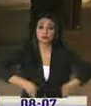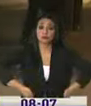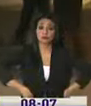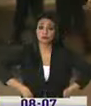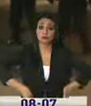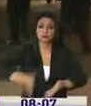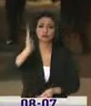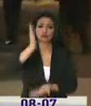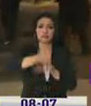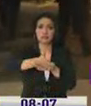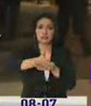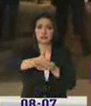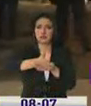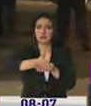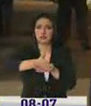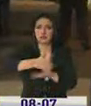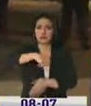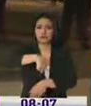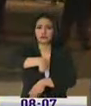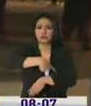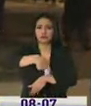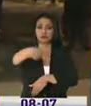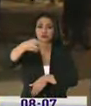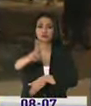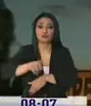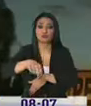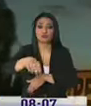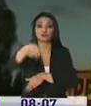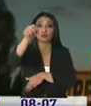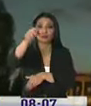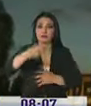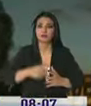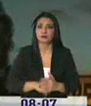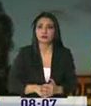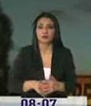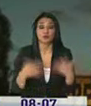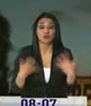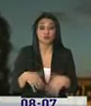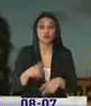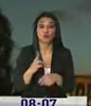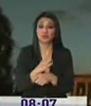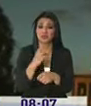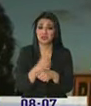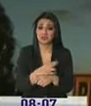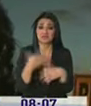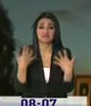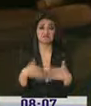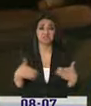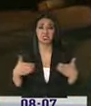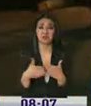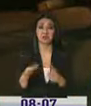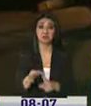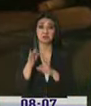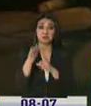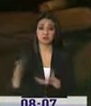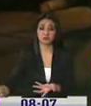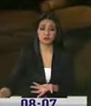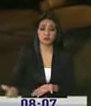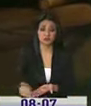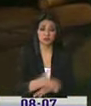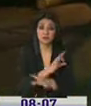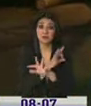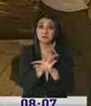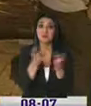quedó suspendido por varias horas en sentido sur-norte. Tuvieron que utilizar maquinaria pesada para retirar los escombros y de